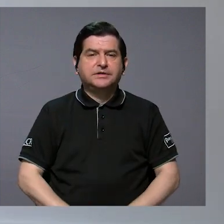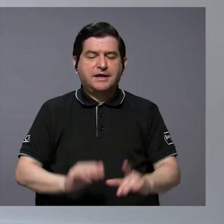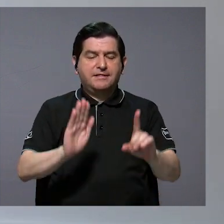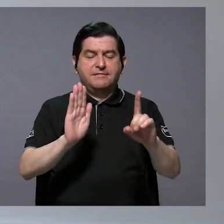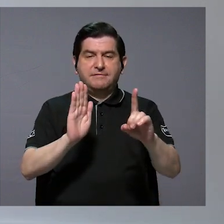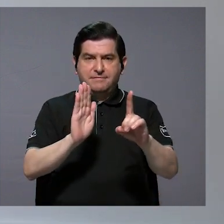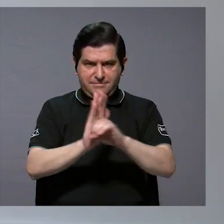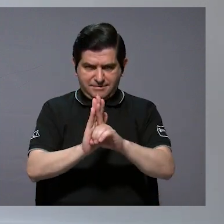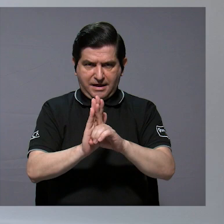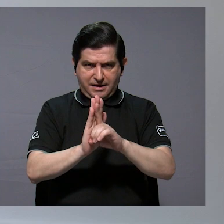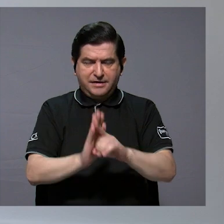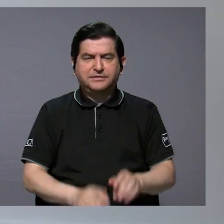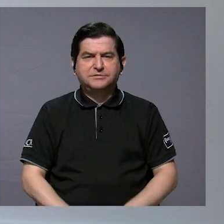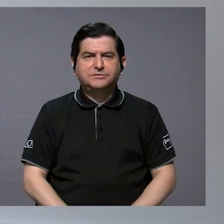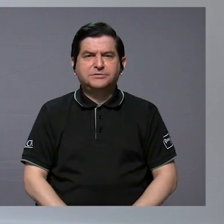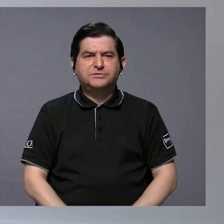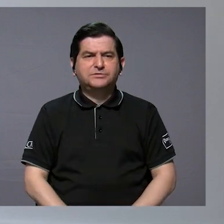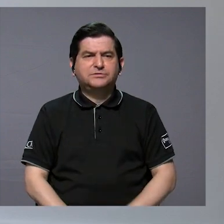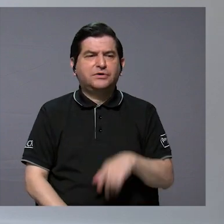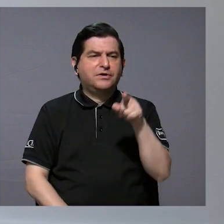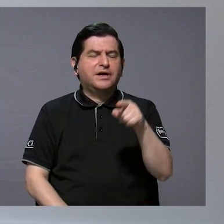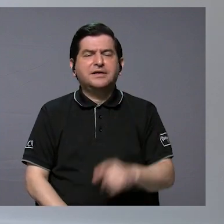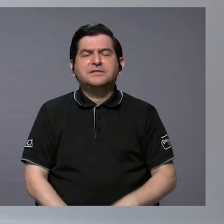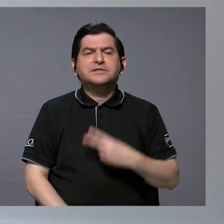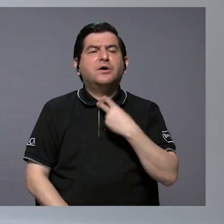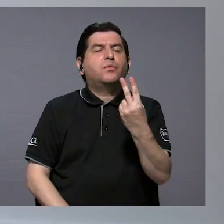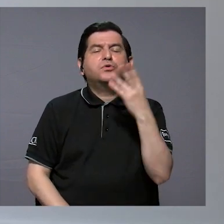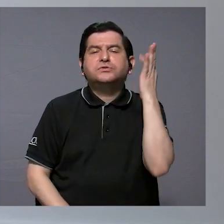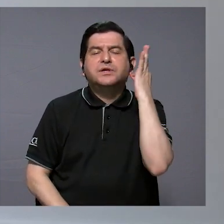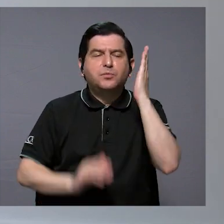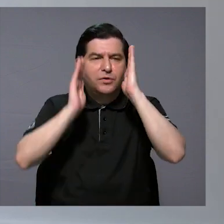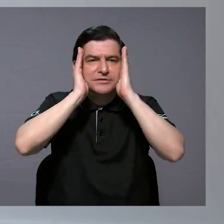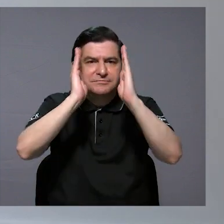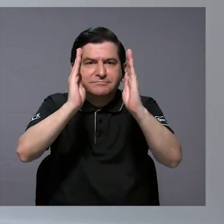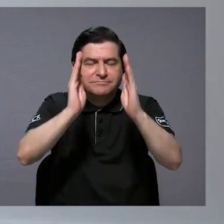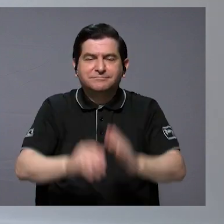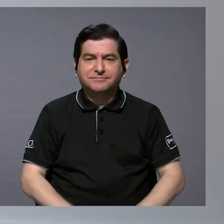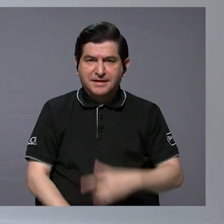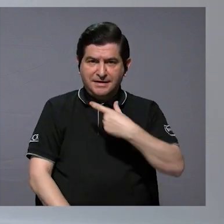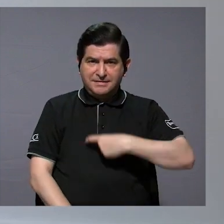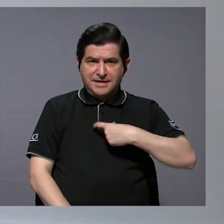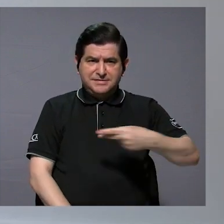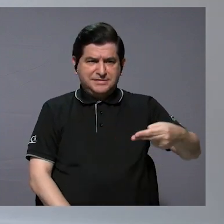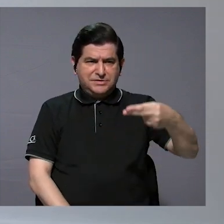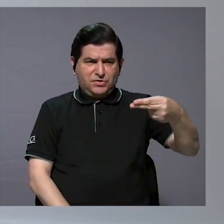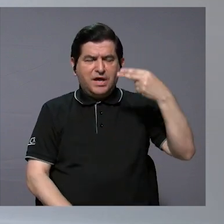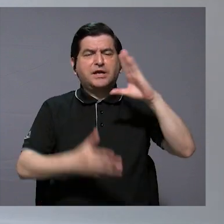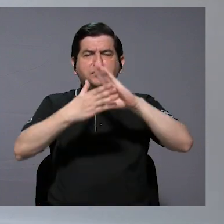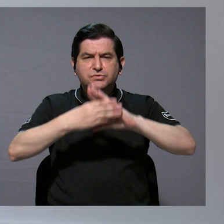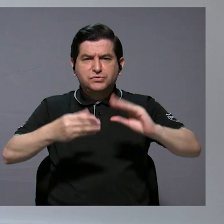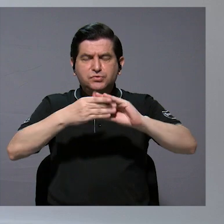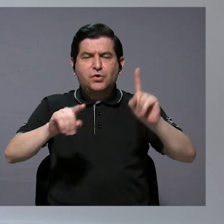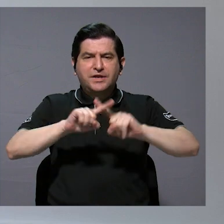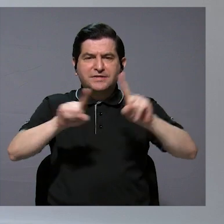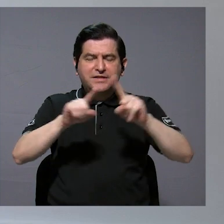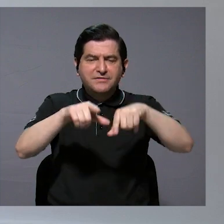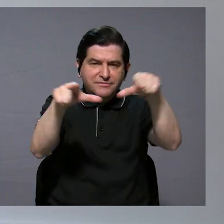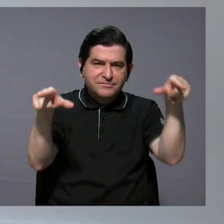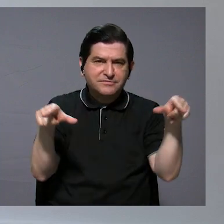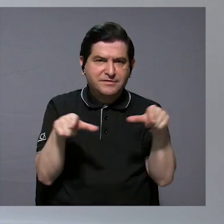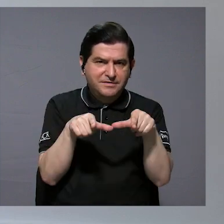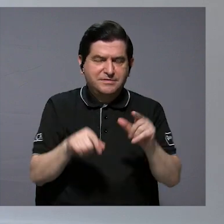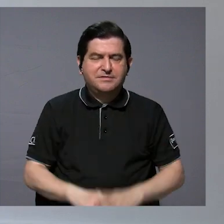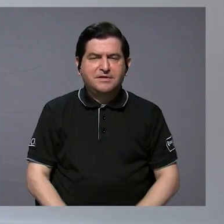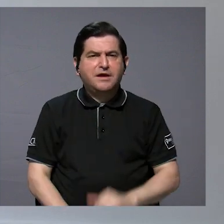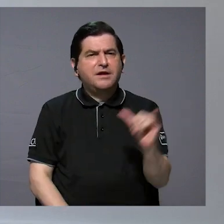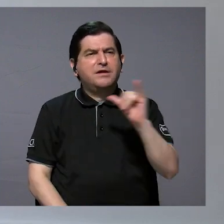decidir, el derecho a que esas voces de las mujeres se escuchen, el deseo de que la historia sea contada desde